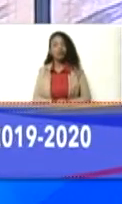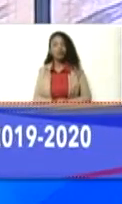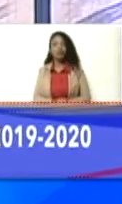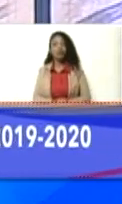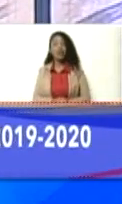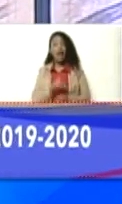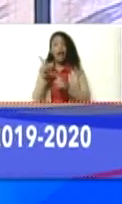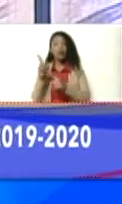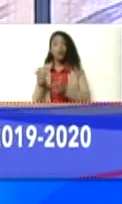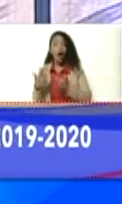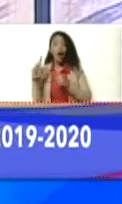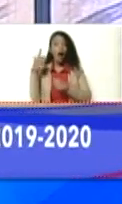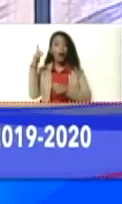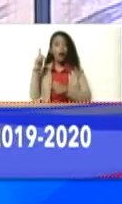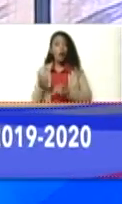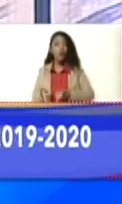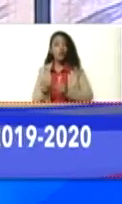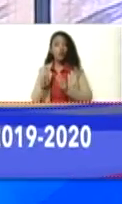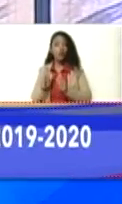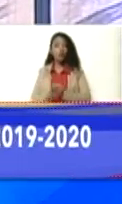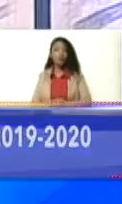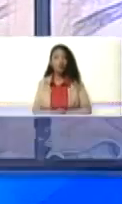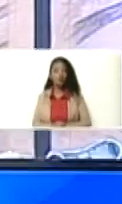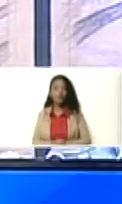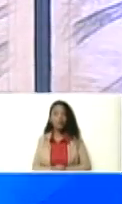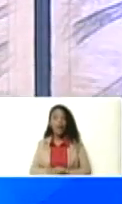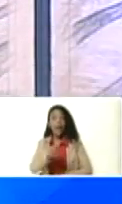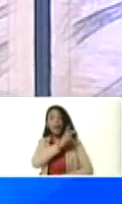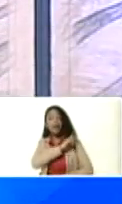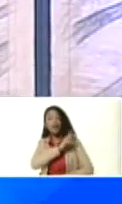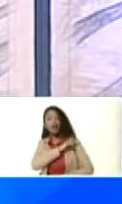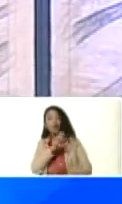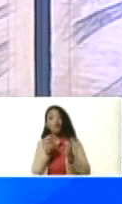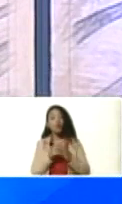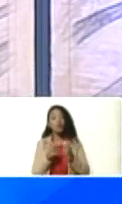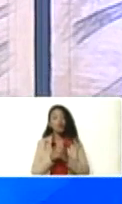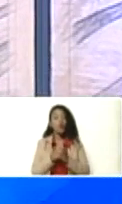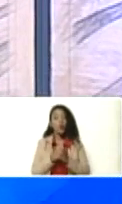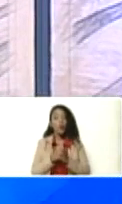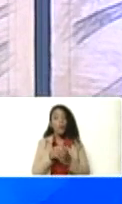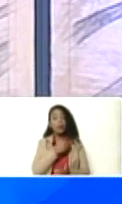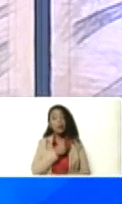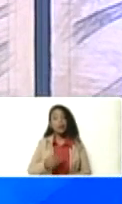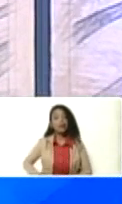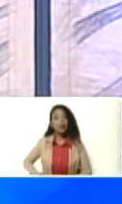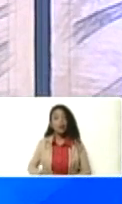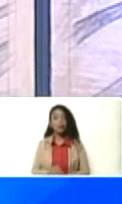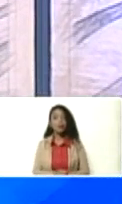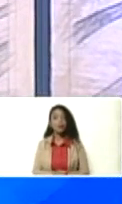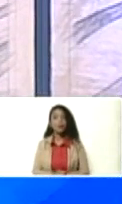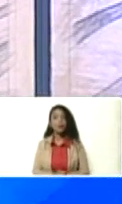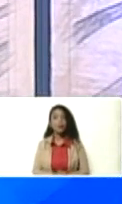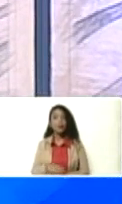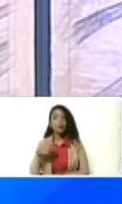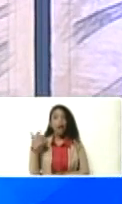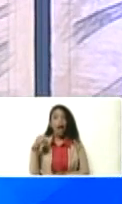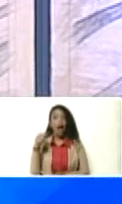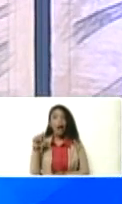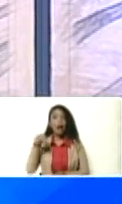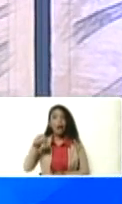Eso está autorizado. El jefe de la Comisión Presidencial está aquí presente.